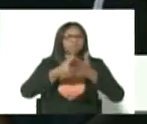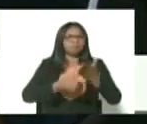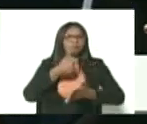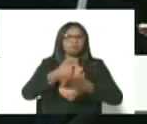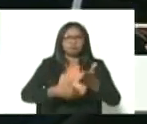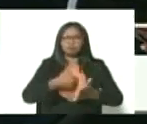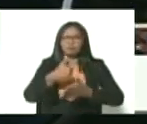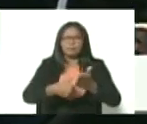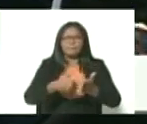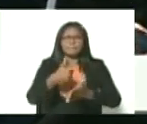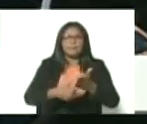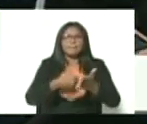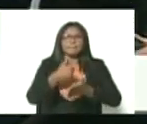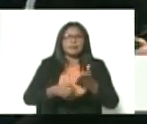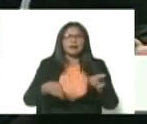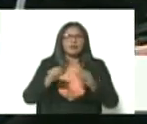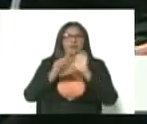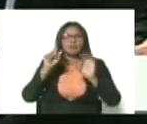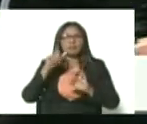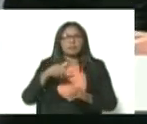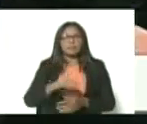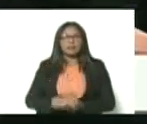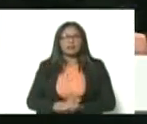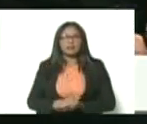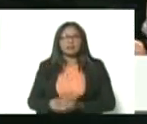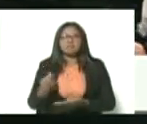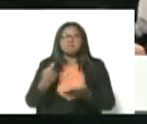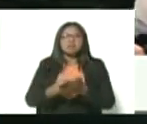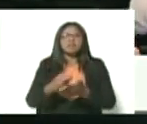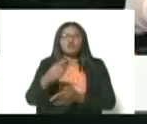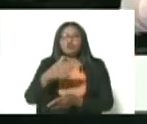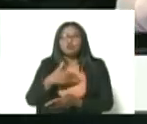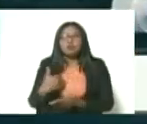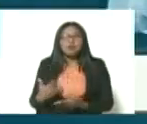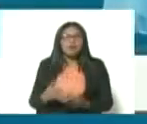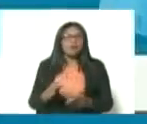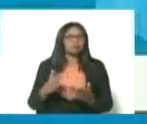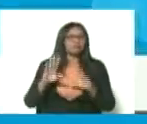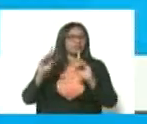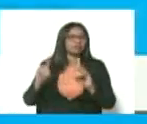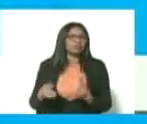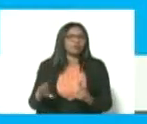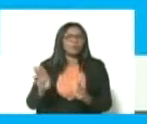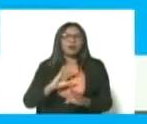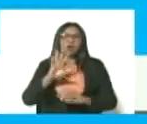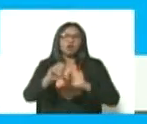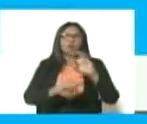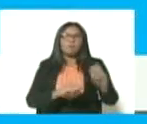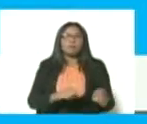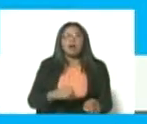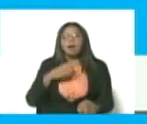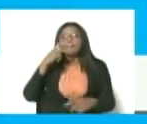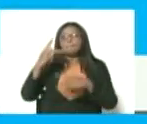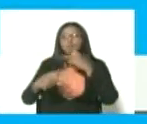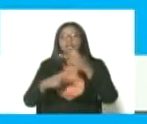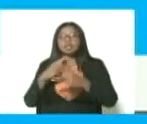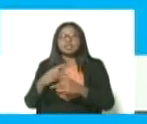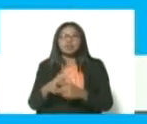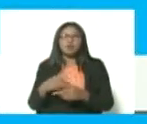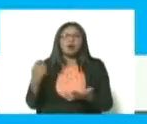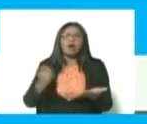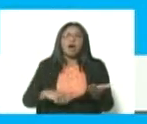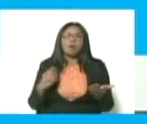la ExxonMobil. Invierta el dinero que invierte la ExxonMobil para comprar políticos,